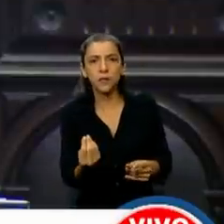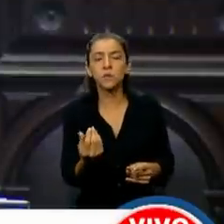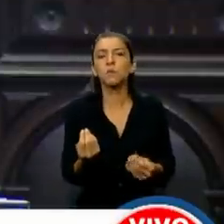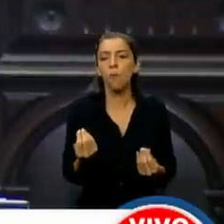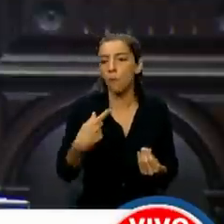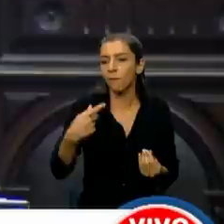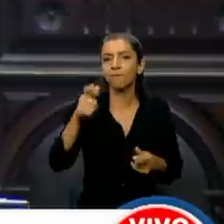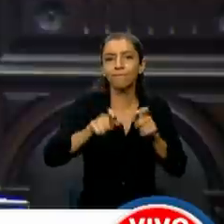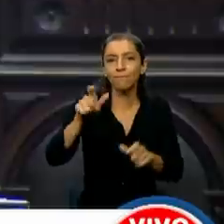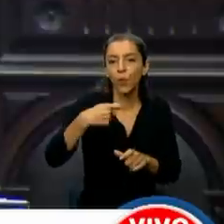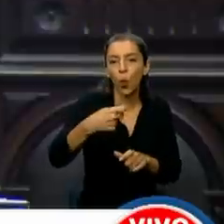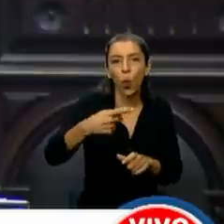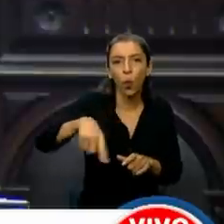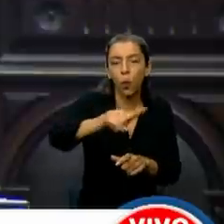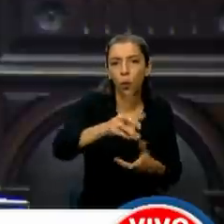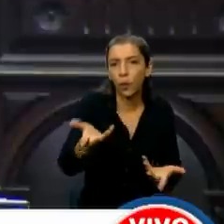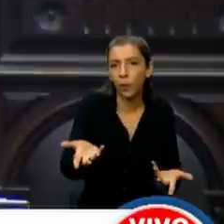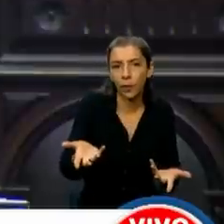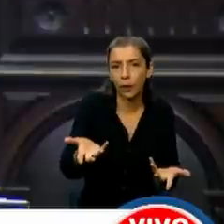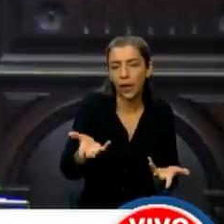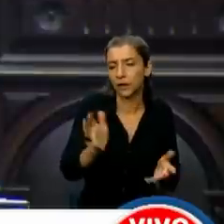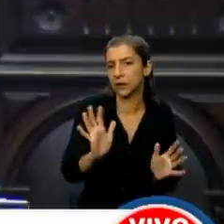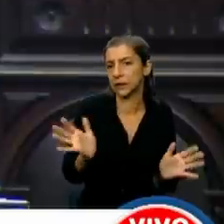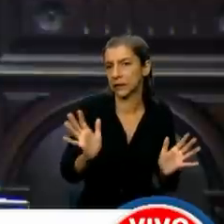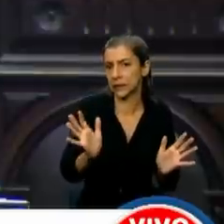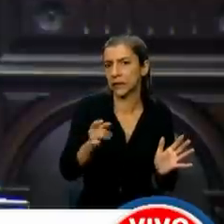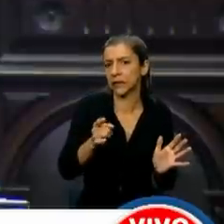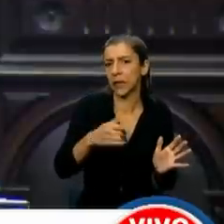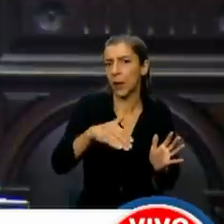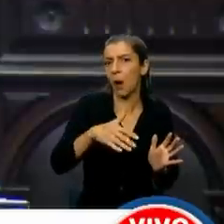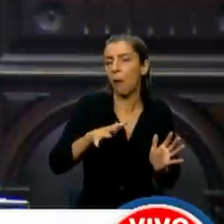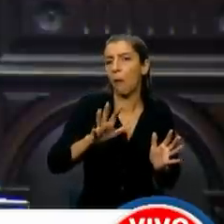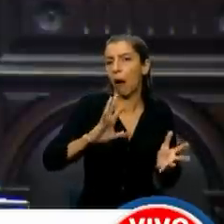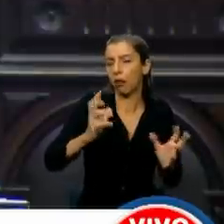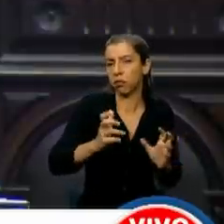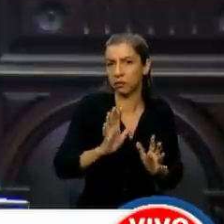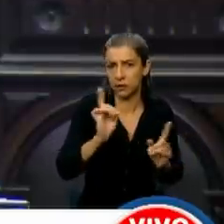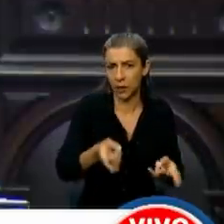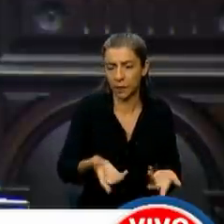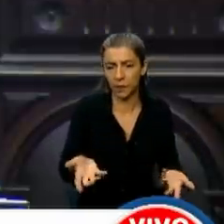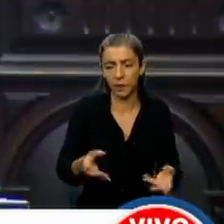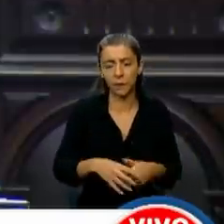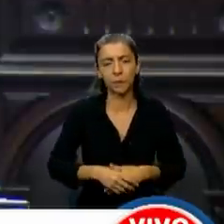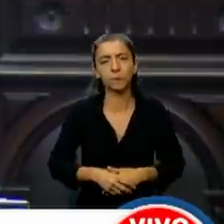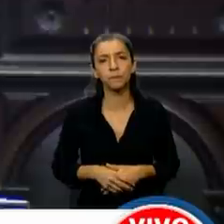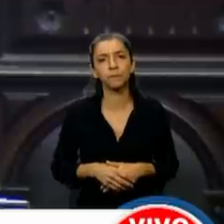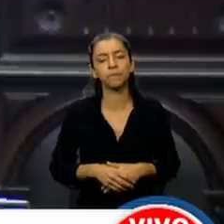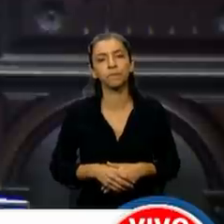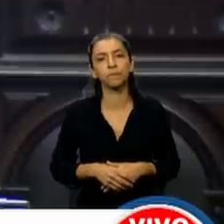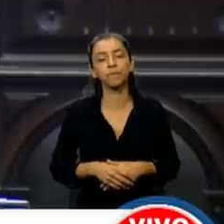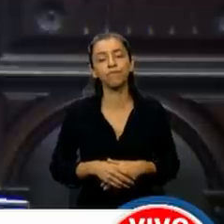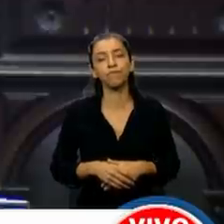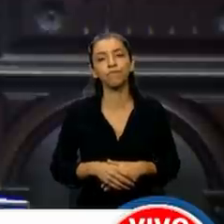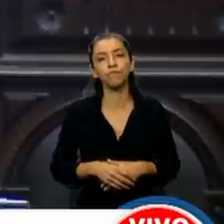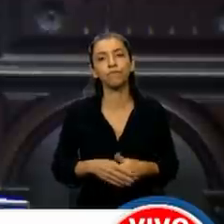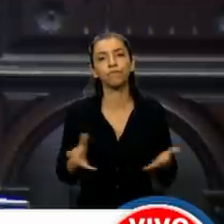jubilados que van a ser también bastante perjudicados con ese presupuesto no quería pasar dejar de lado